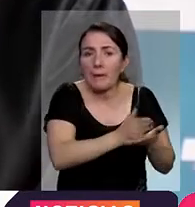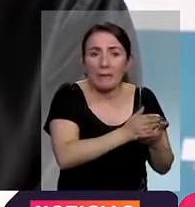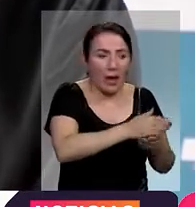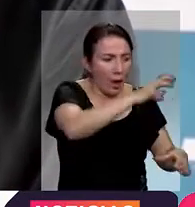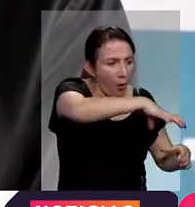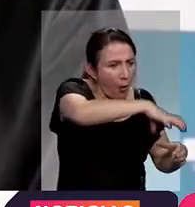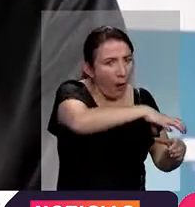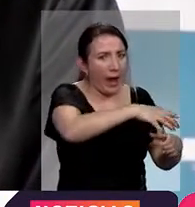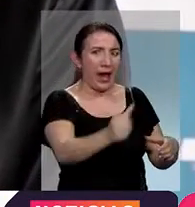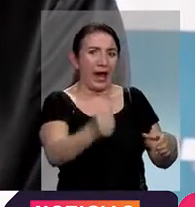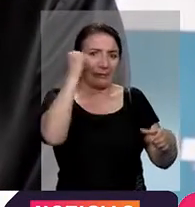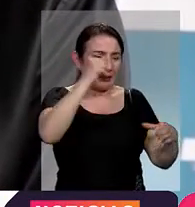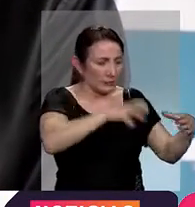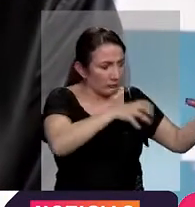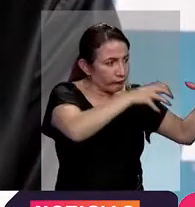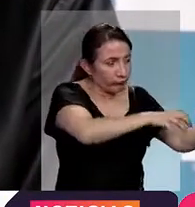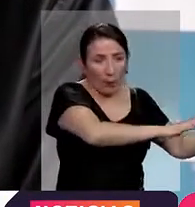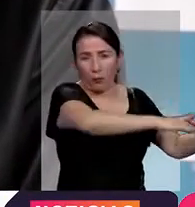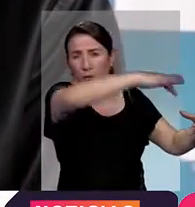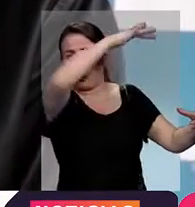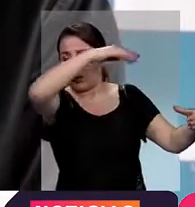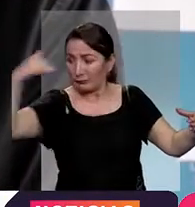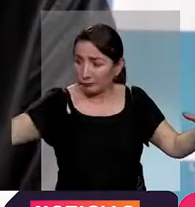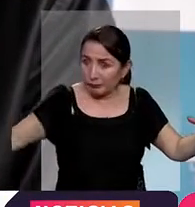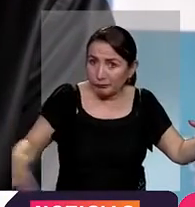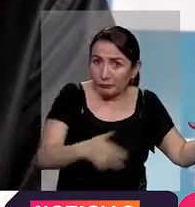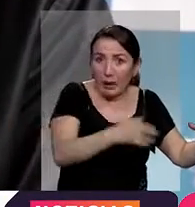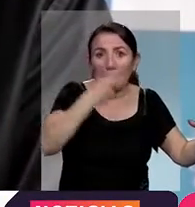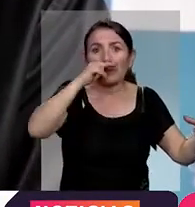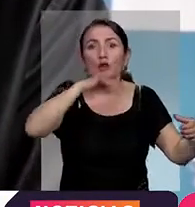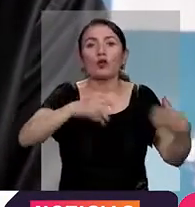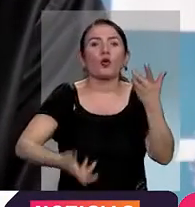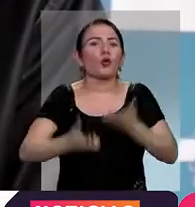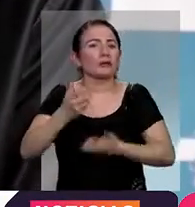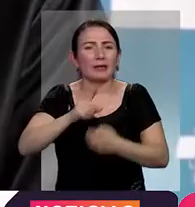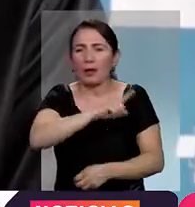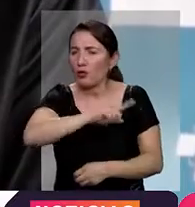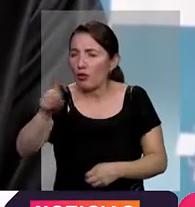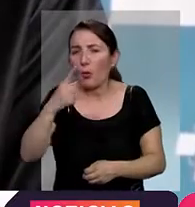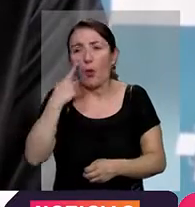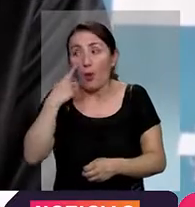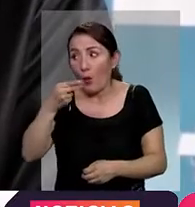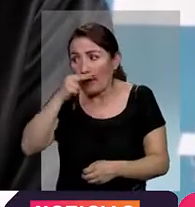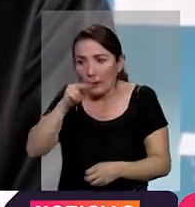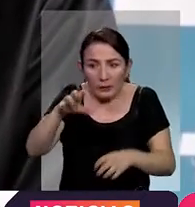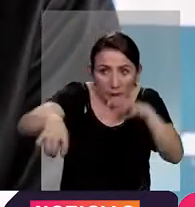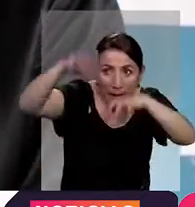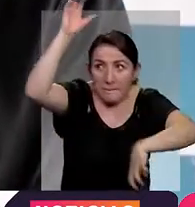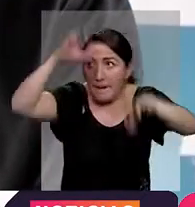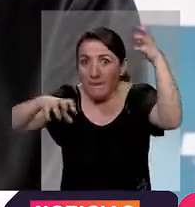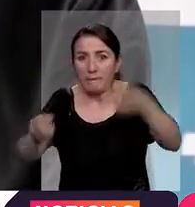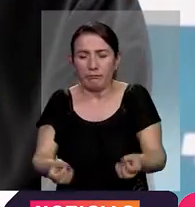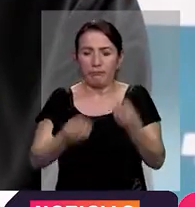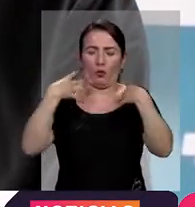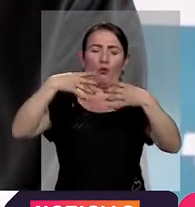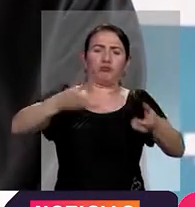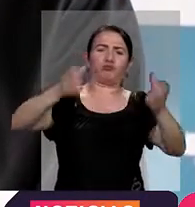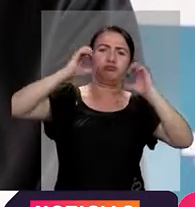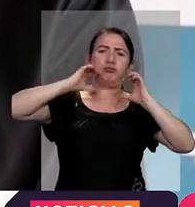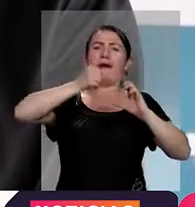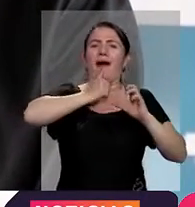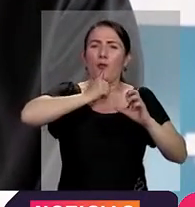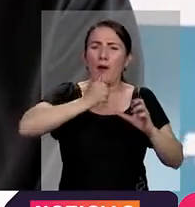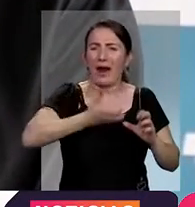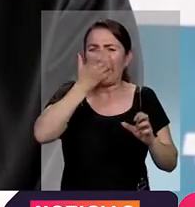ollas en la parte de atrás, no permitir la entrada de los niños a la cocina, no permitir que sean ellos los actores, o si